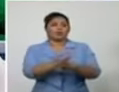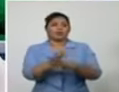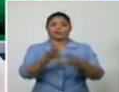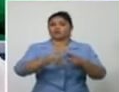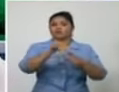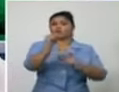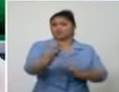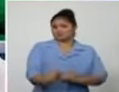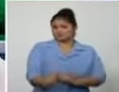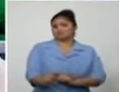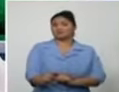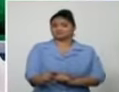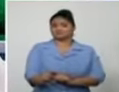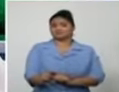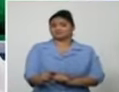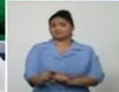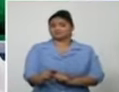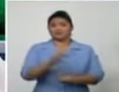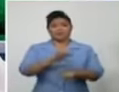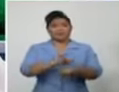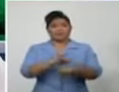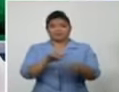de hipertensión arterial,